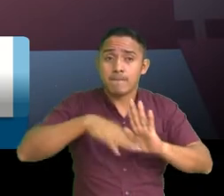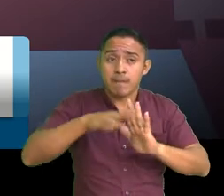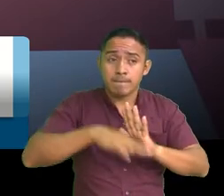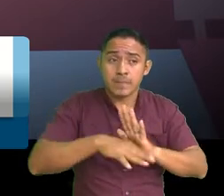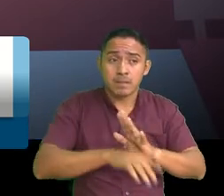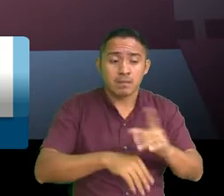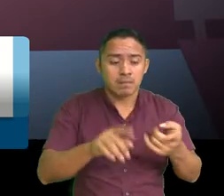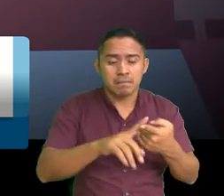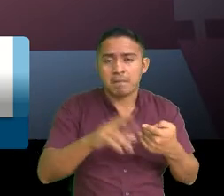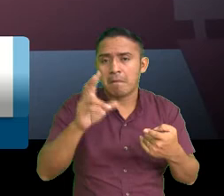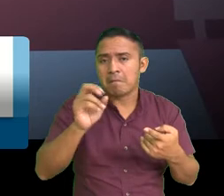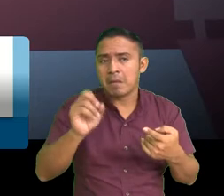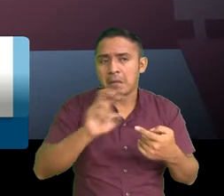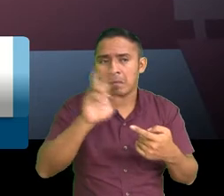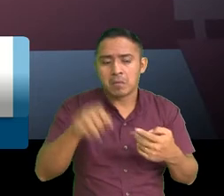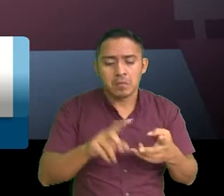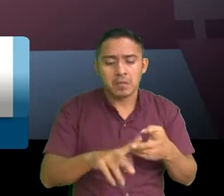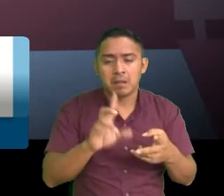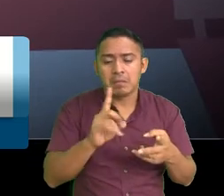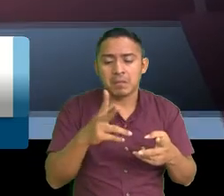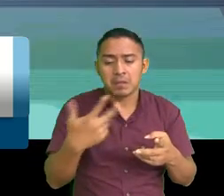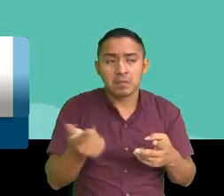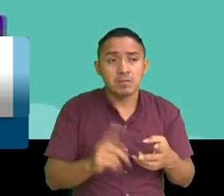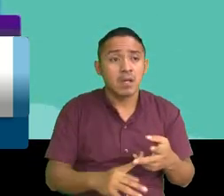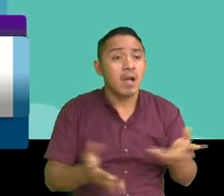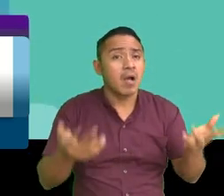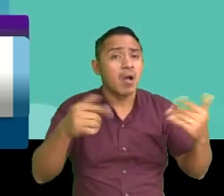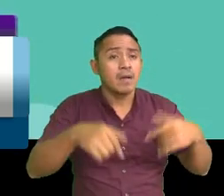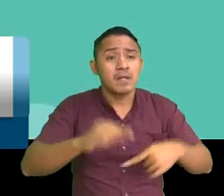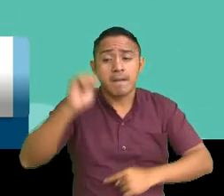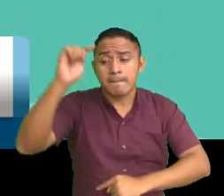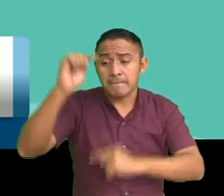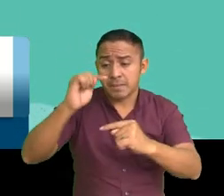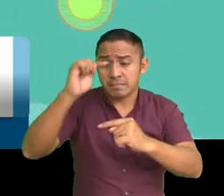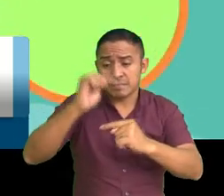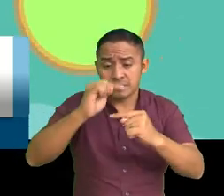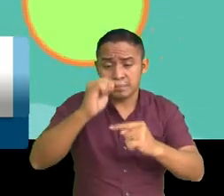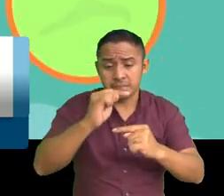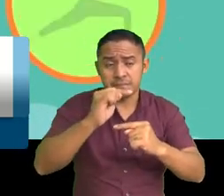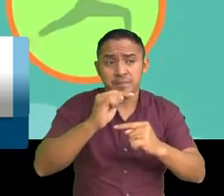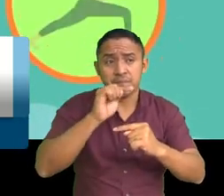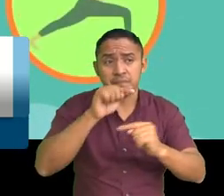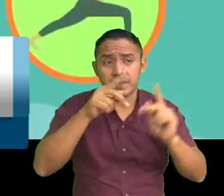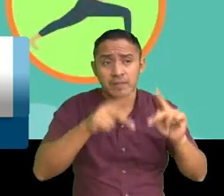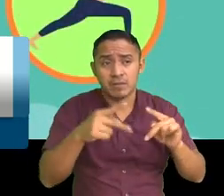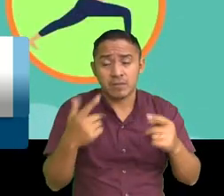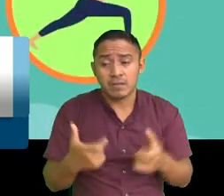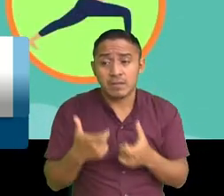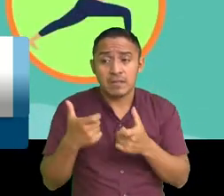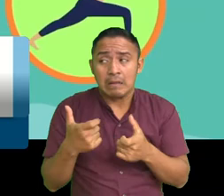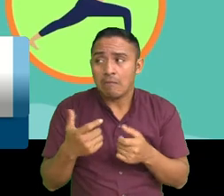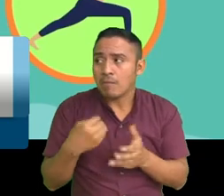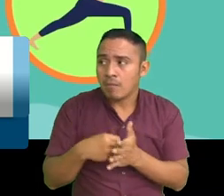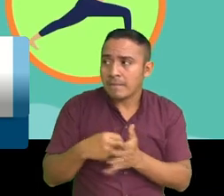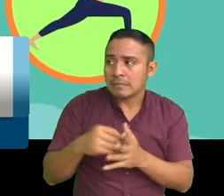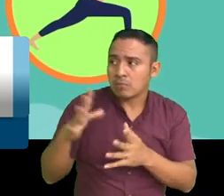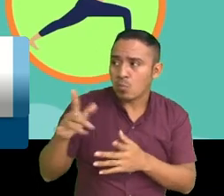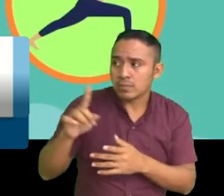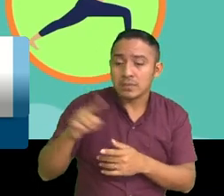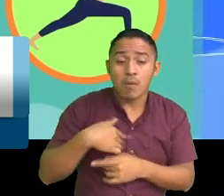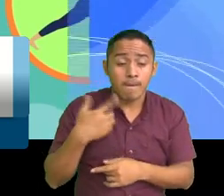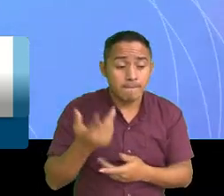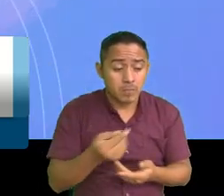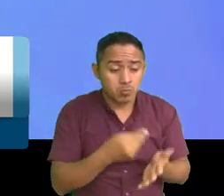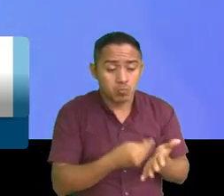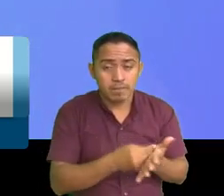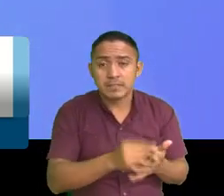Valen 20 córdobas, valen 18. Ahora los hacen más pequeños, porque para aquel que no tenga reales, no compre el más grande,